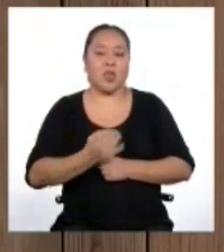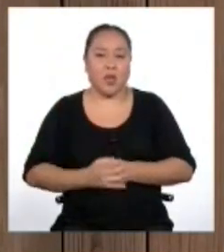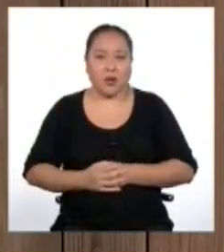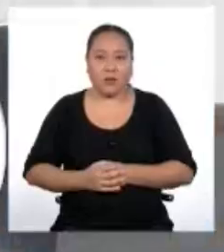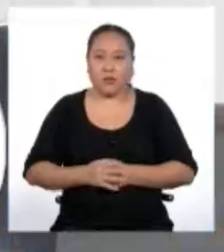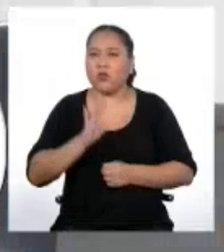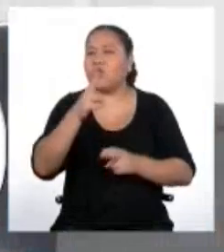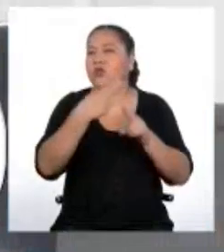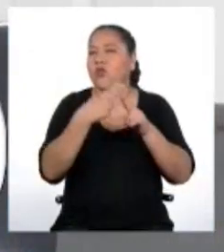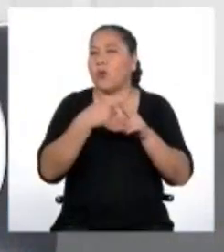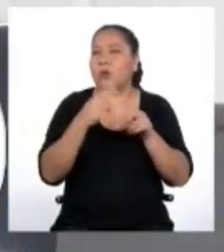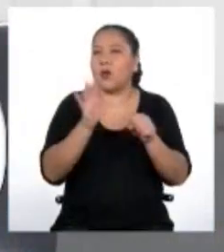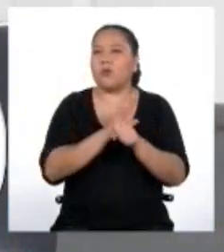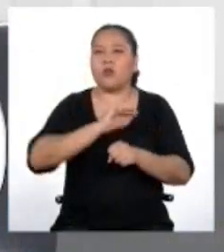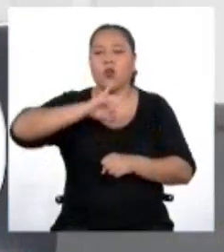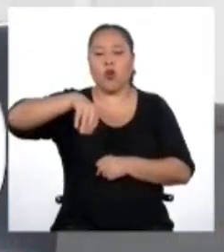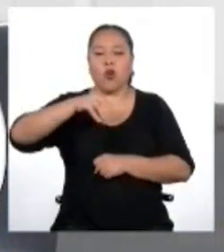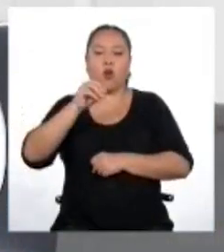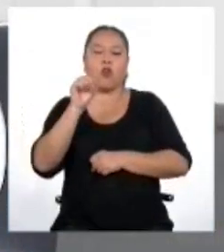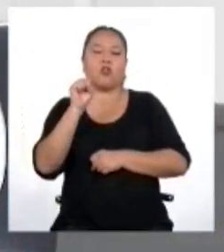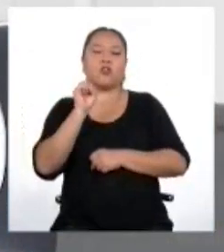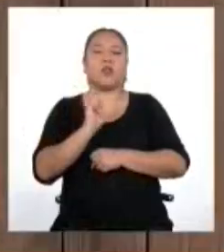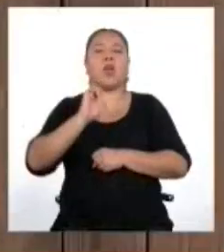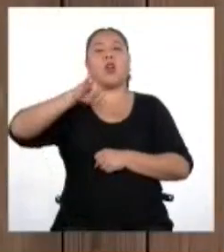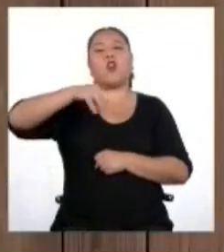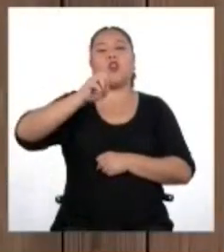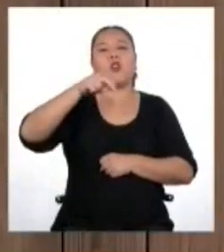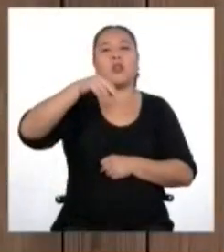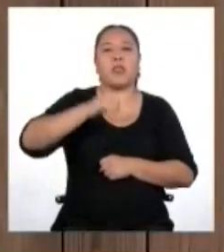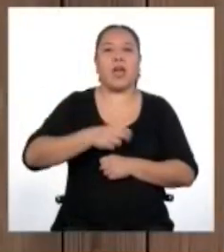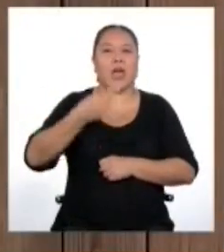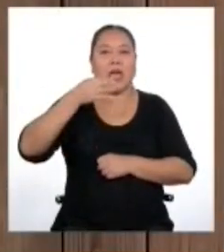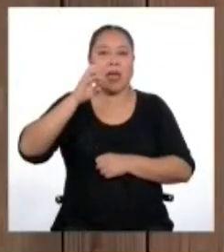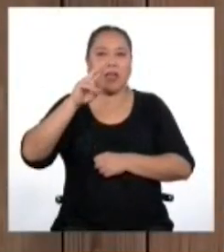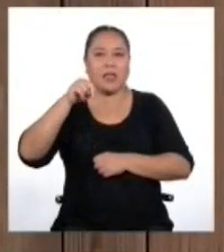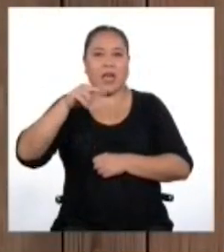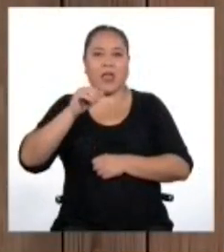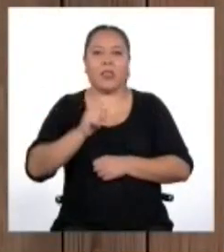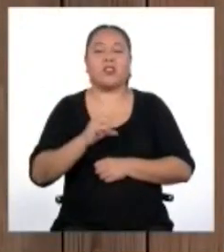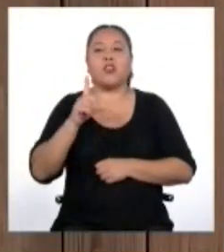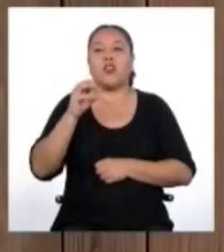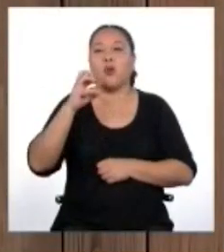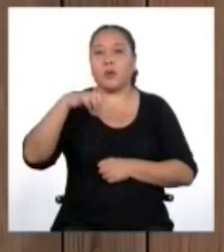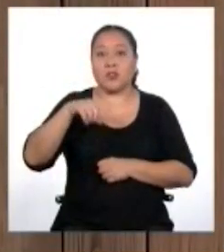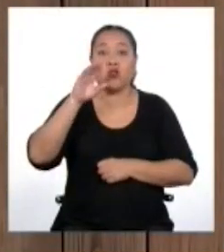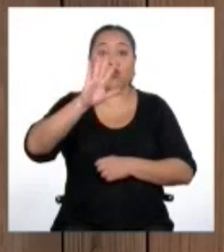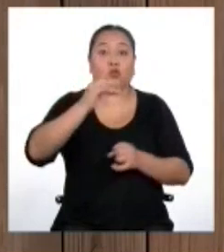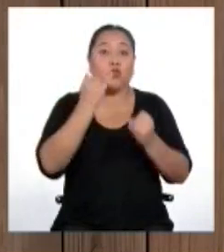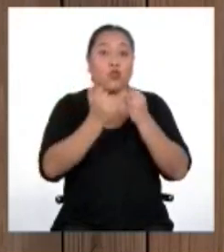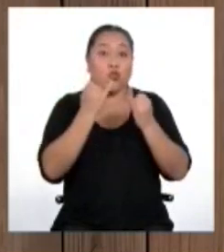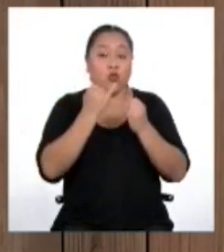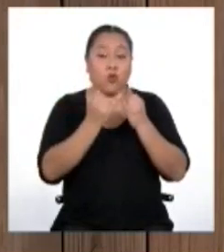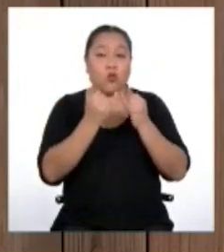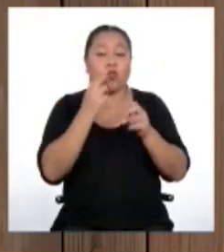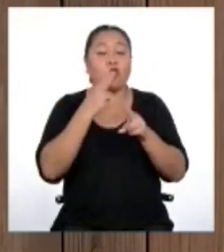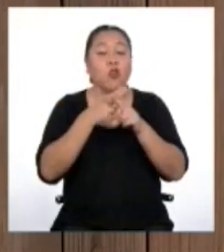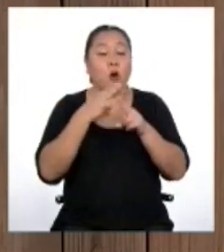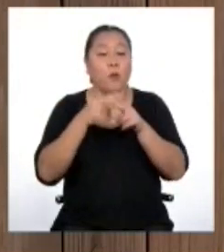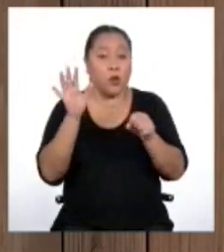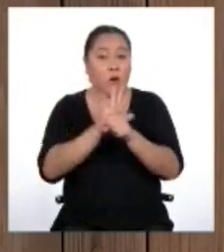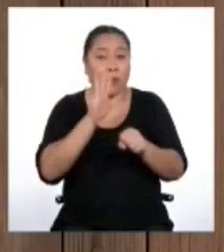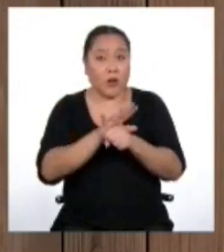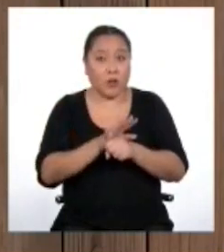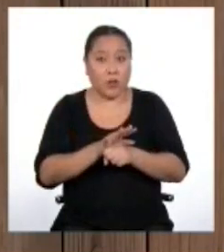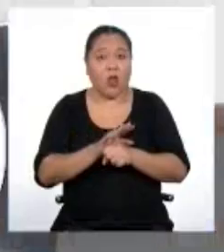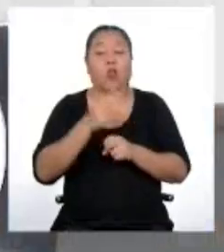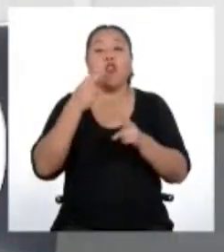Jonathan? José Jonathan Hernández López. Ese es tu nombre propio. Todas las personas cuando nacemos tenemos derecho a tener un